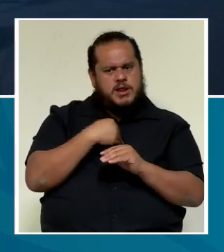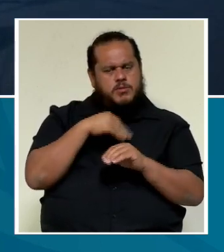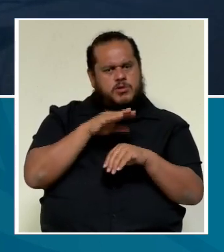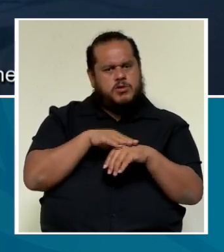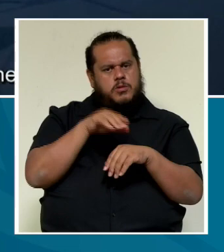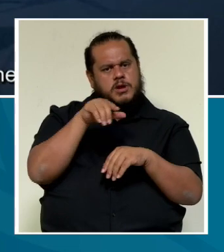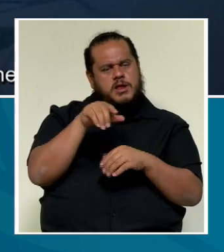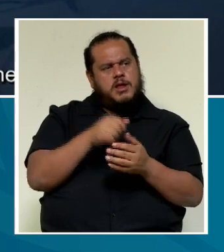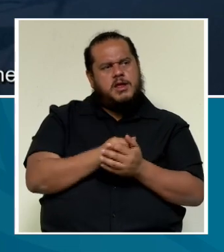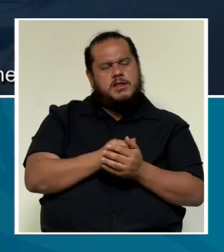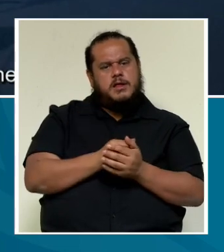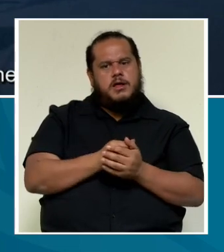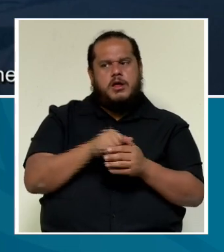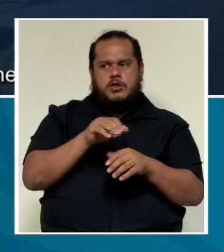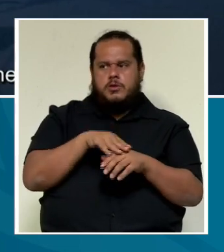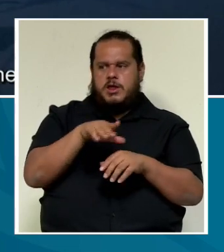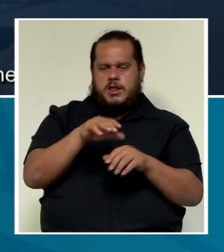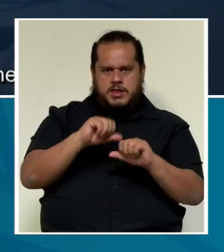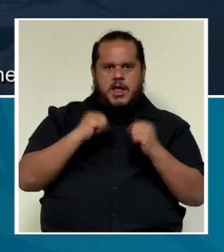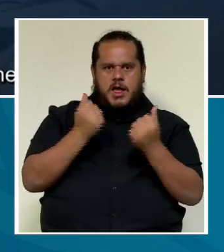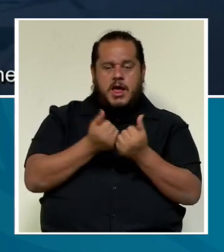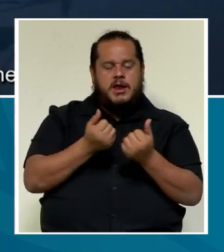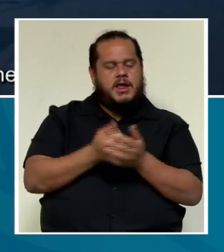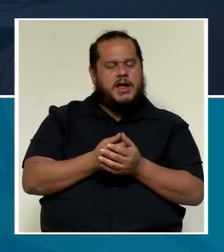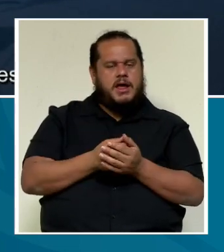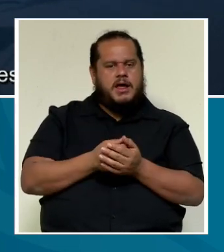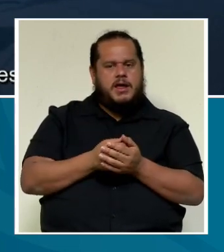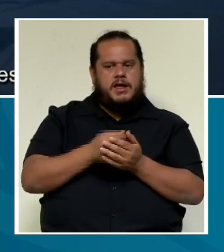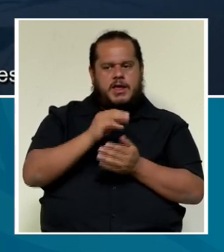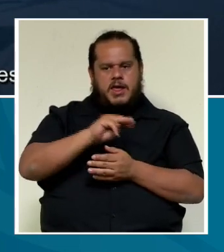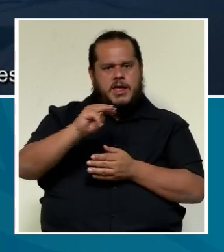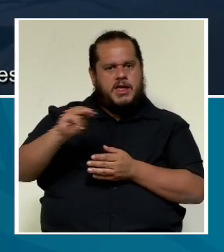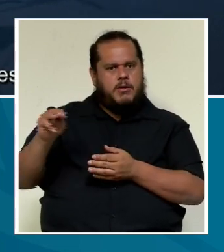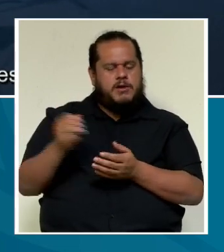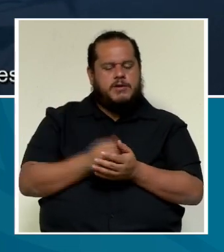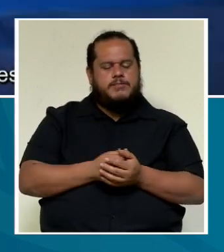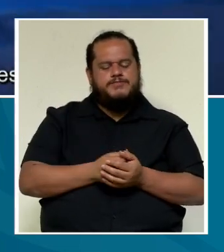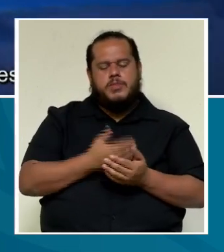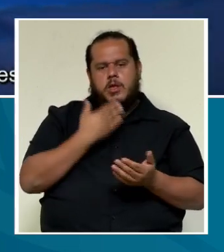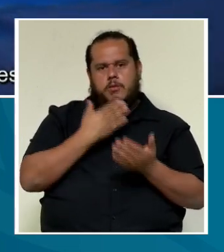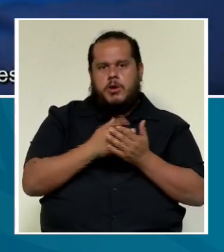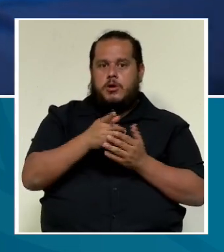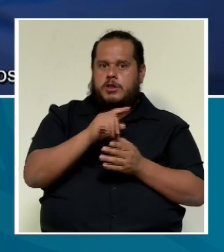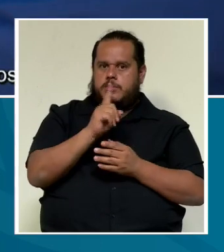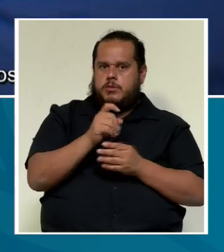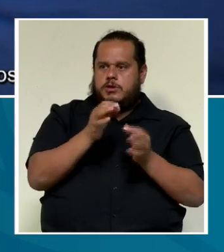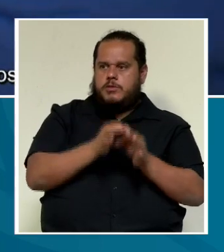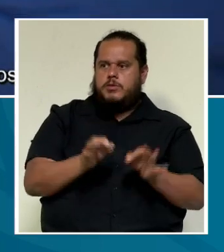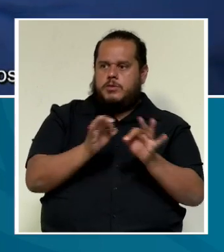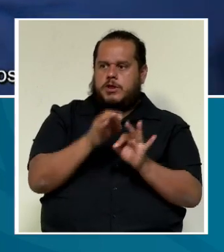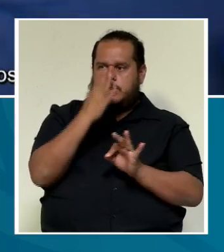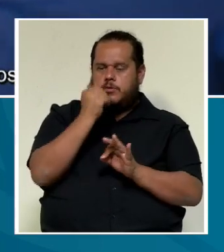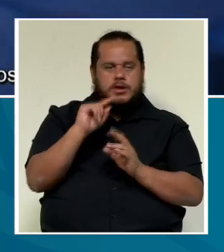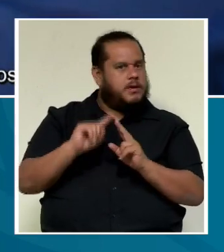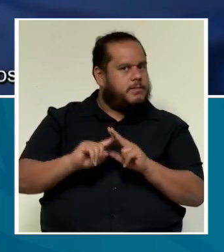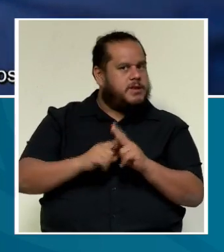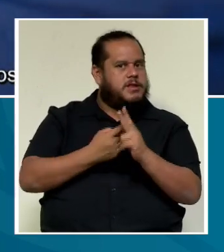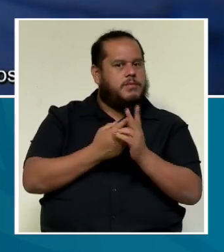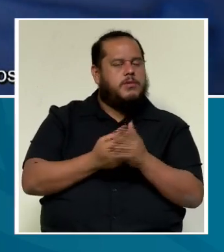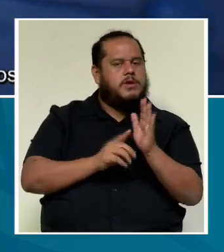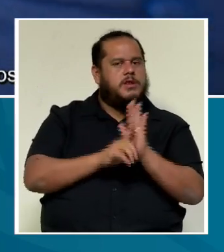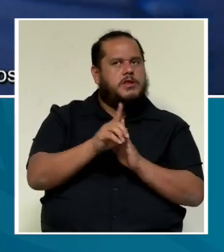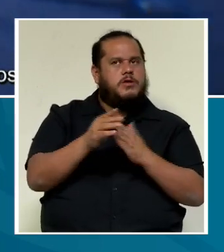esa área geográfica? Sí, bueno, esta pregunta es muy importante, porque en principio el